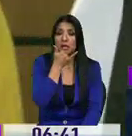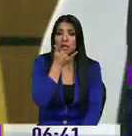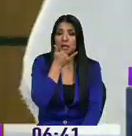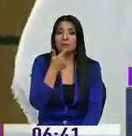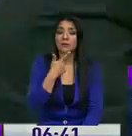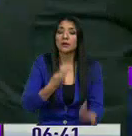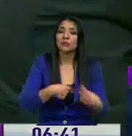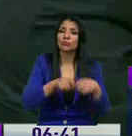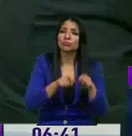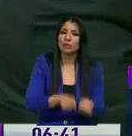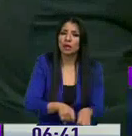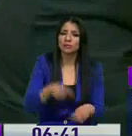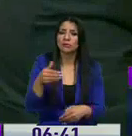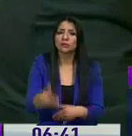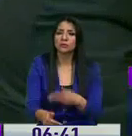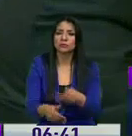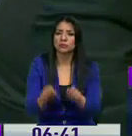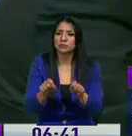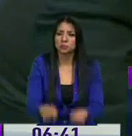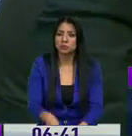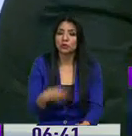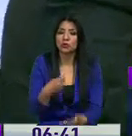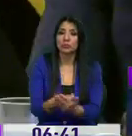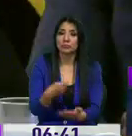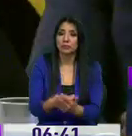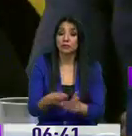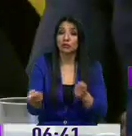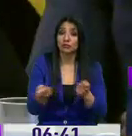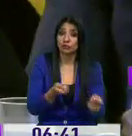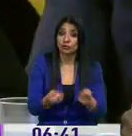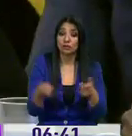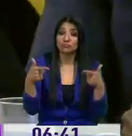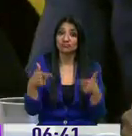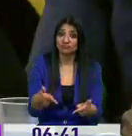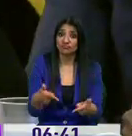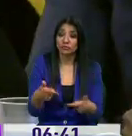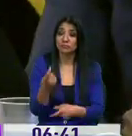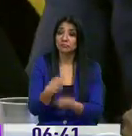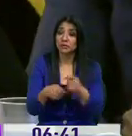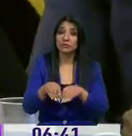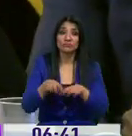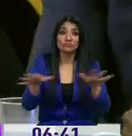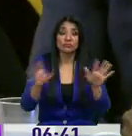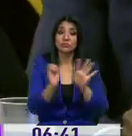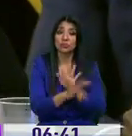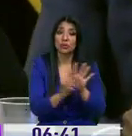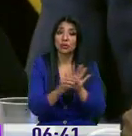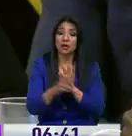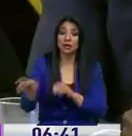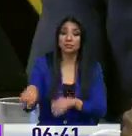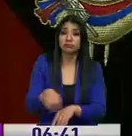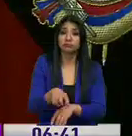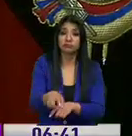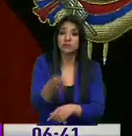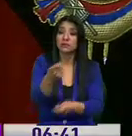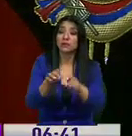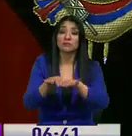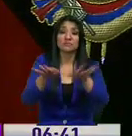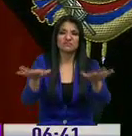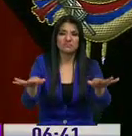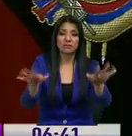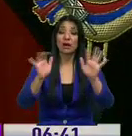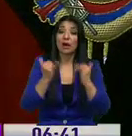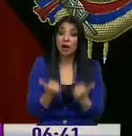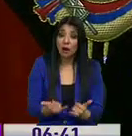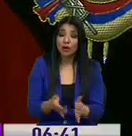precontractuales y contractuales que van más allá del control la vigilancia de la distribución el bodegaje transporte y dispensación temas del cual